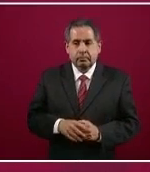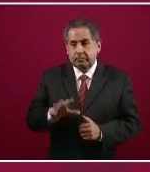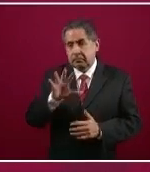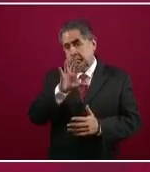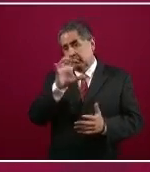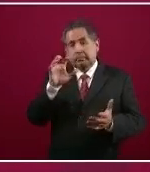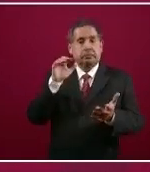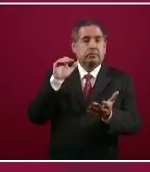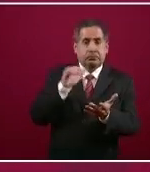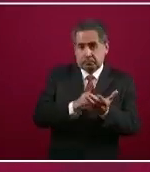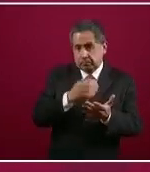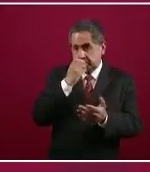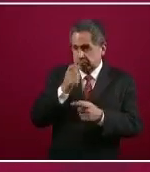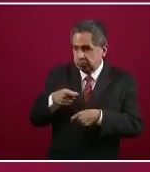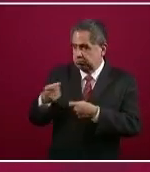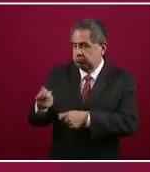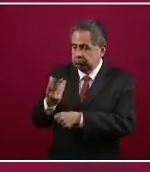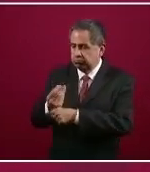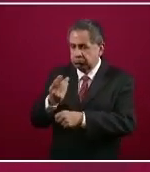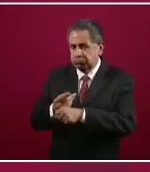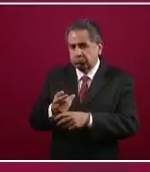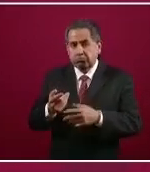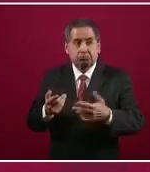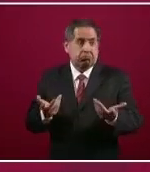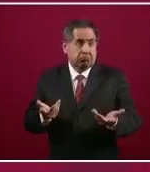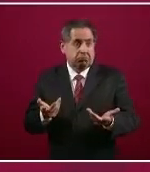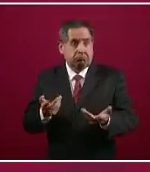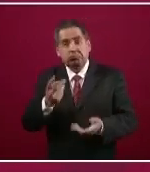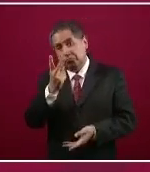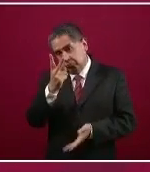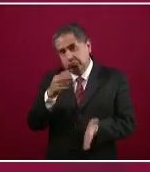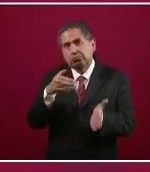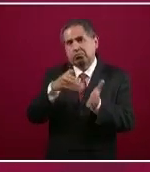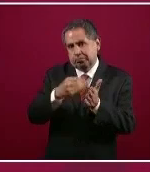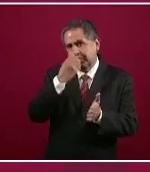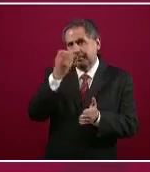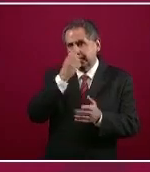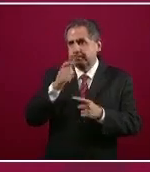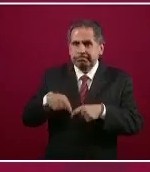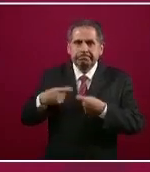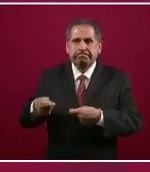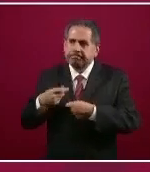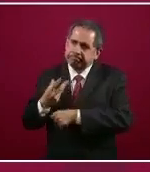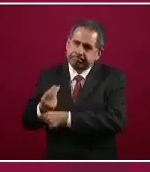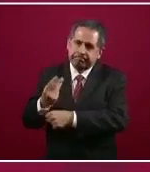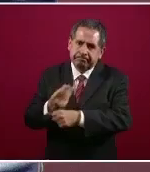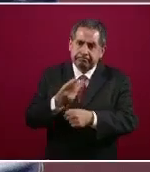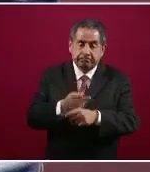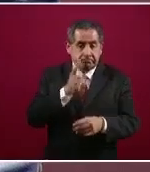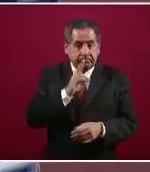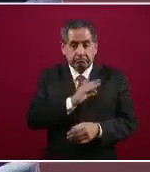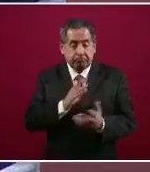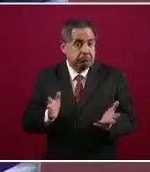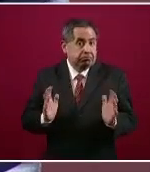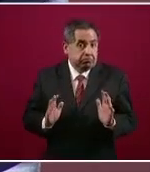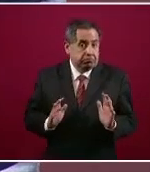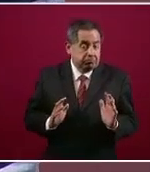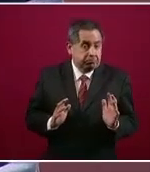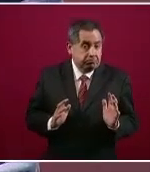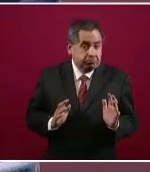500,000 y ya son 2,000 escuelas. Desde